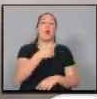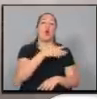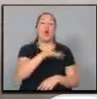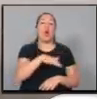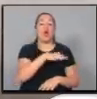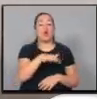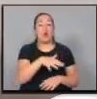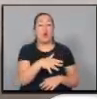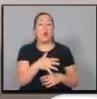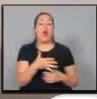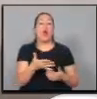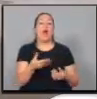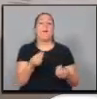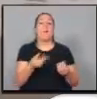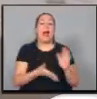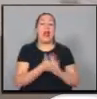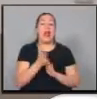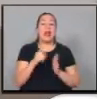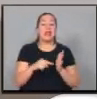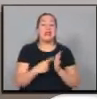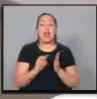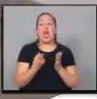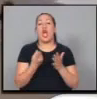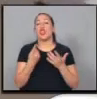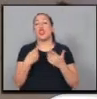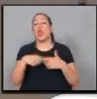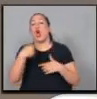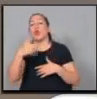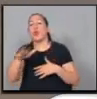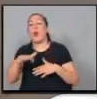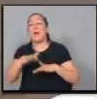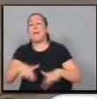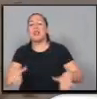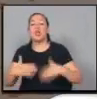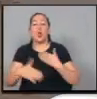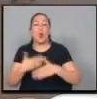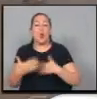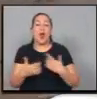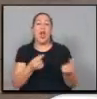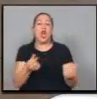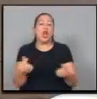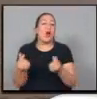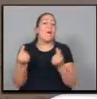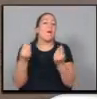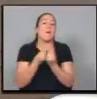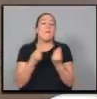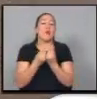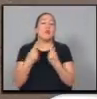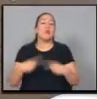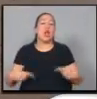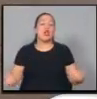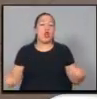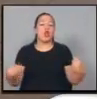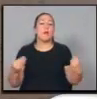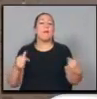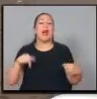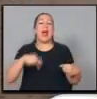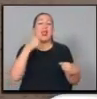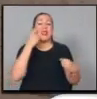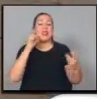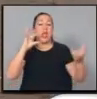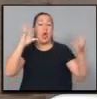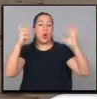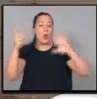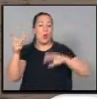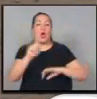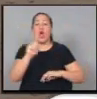con chicos, para ir al centro a caminar, a poder hacer compras, en fin, hay infinidad de cosas para poder hacer en un día nublado. soleado. Que no llueva,